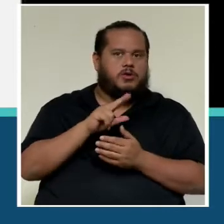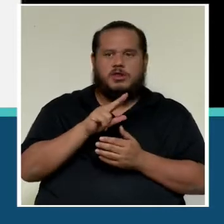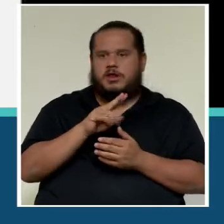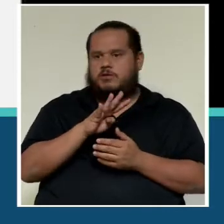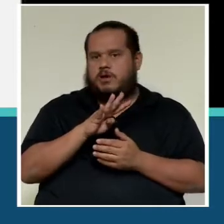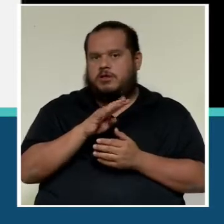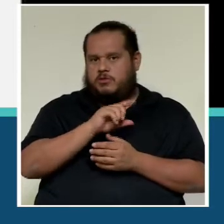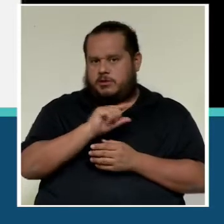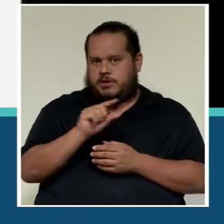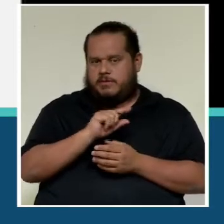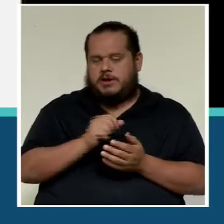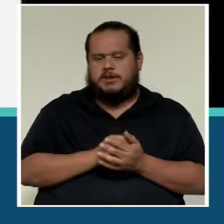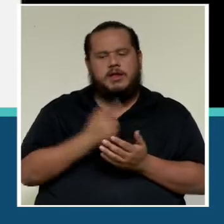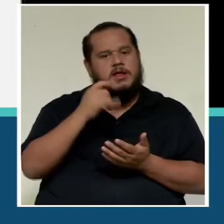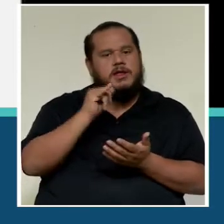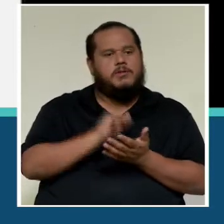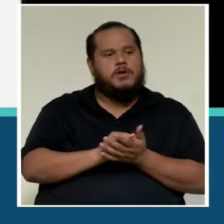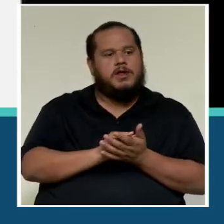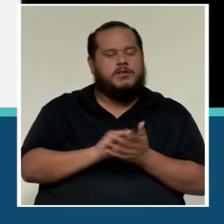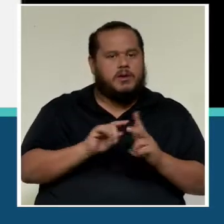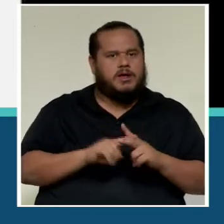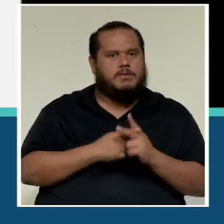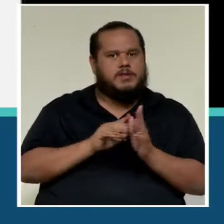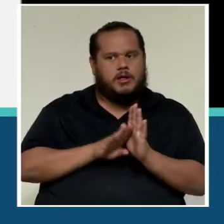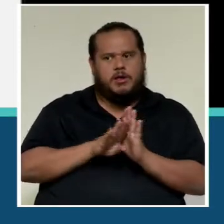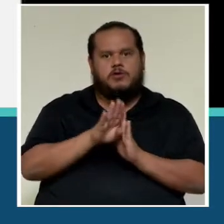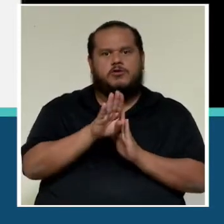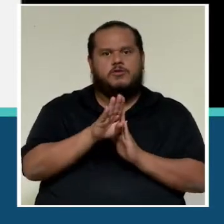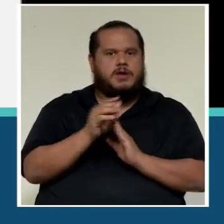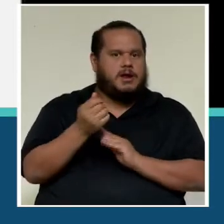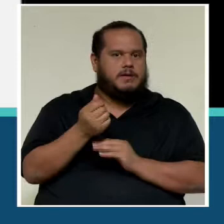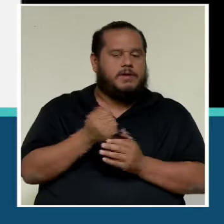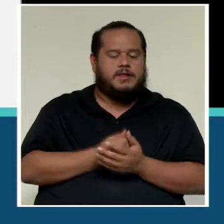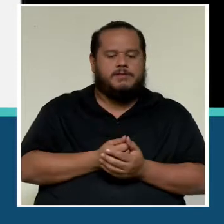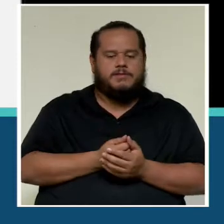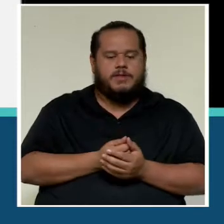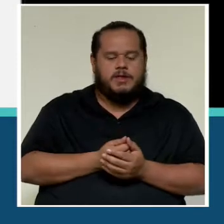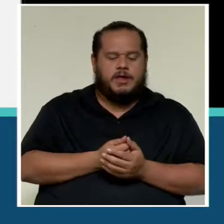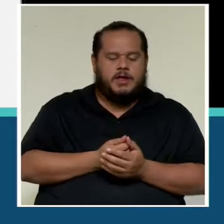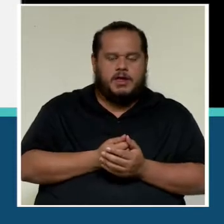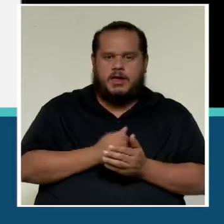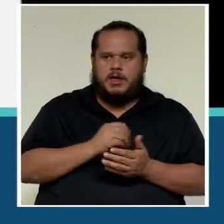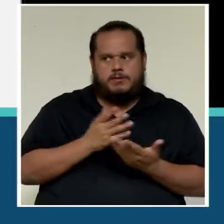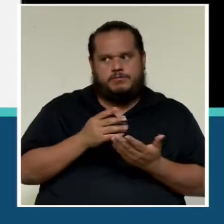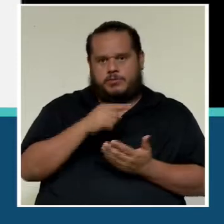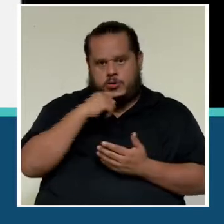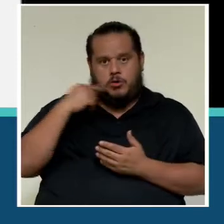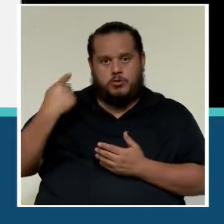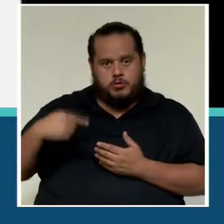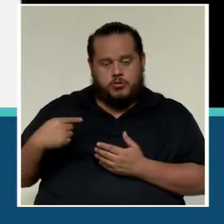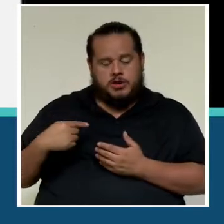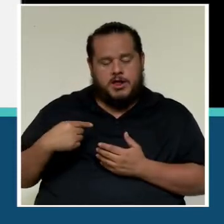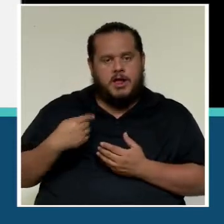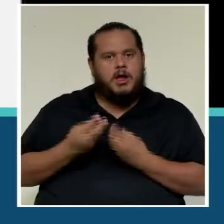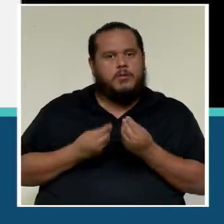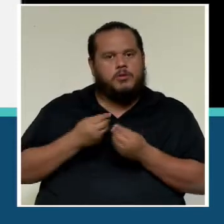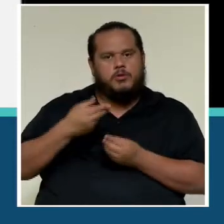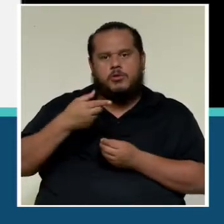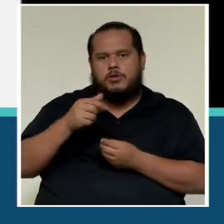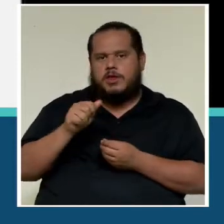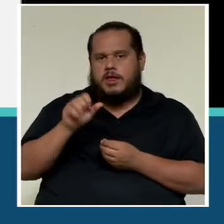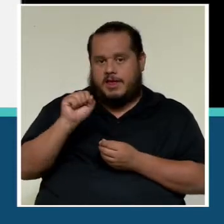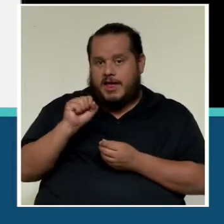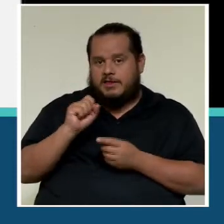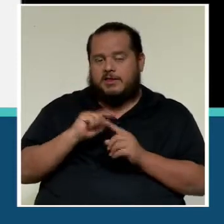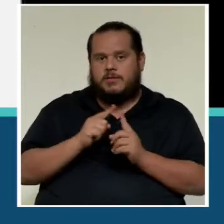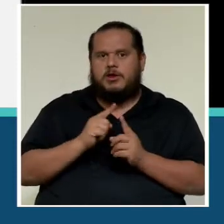semanas, y por lo tanto han empezado a subir los commodities, porque además de todo, Rusia produce gas, pero es